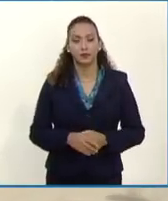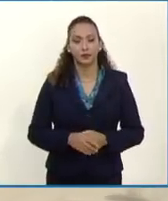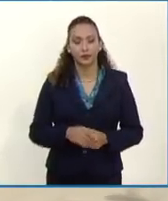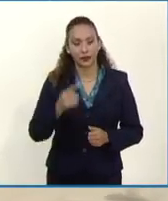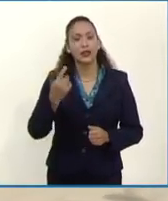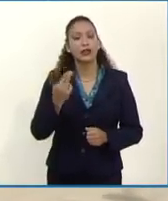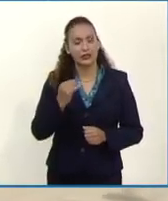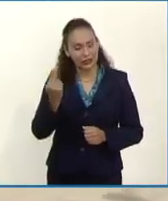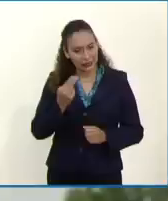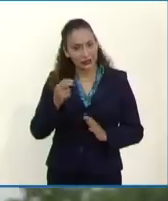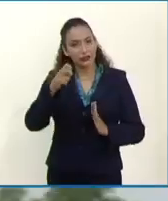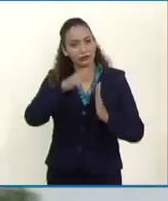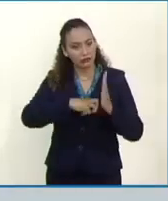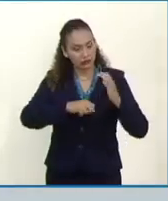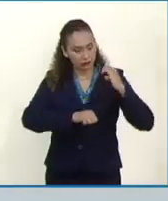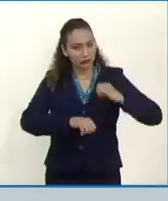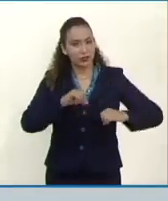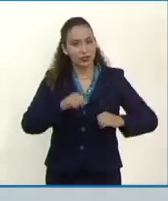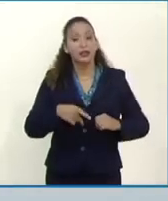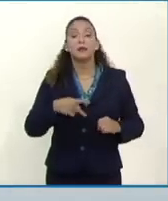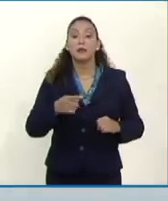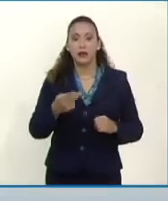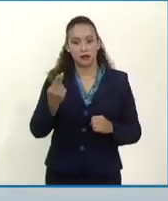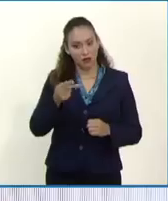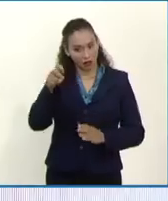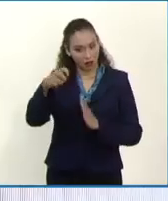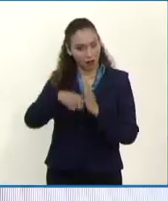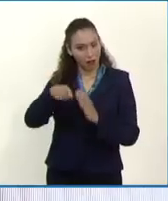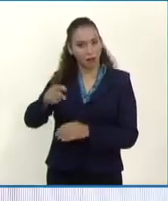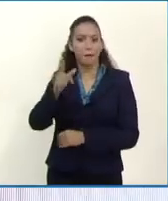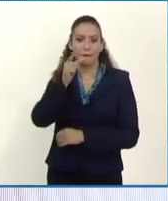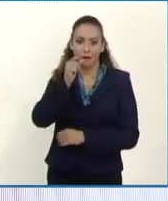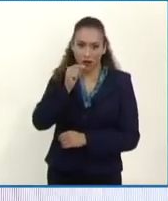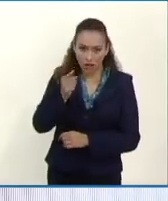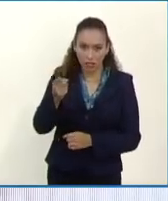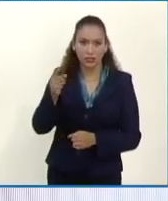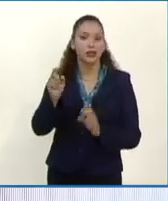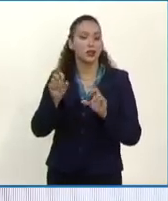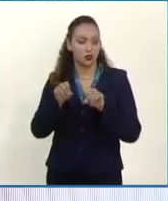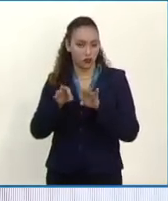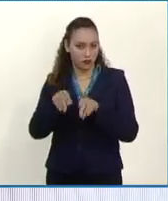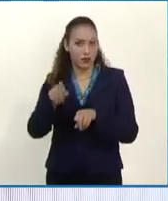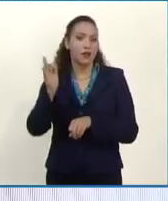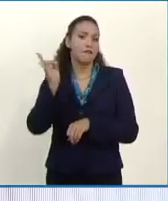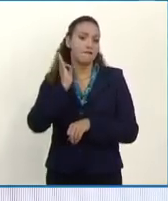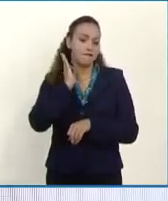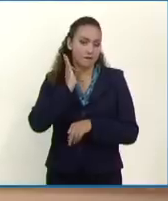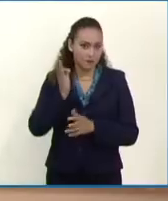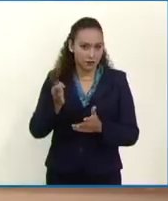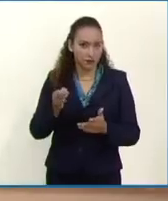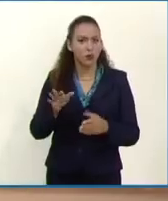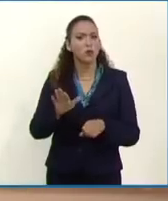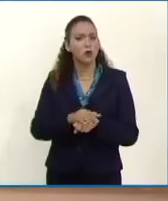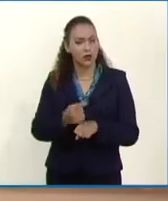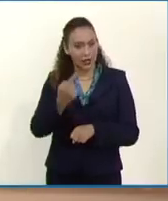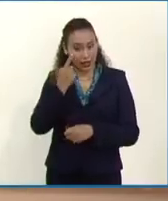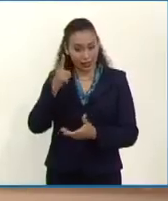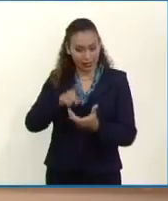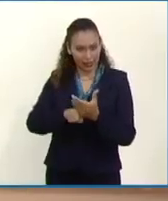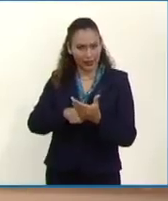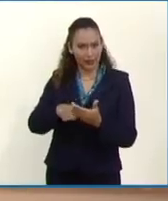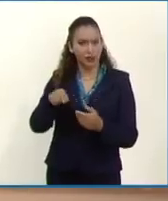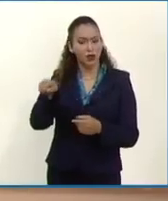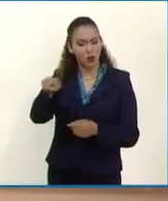reforma estructural que incluya a las fiscalías, policías y defensorías públicas, pues si bien existe la percepción de un sistema